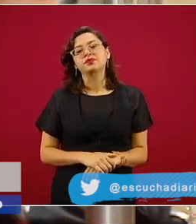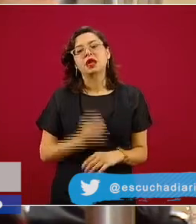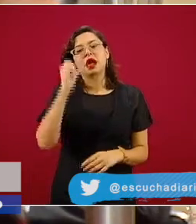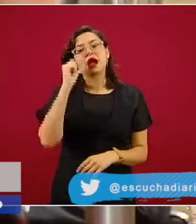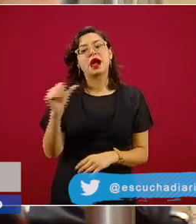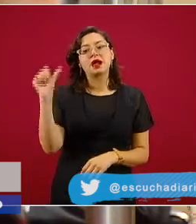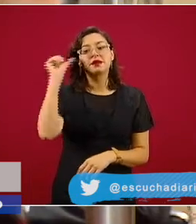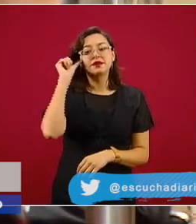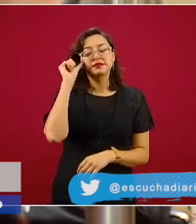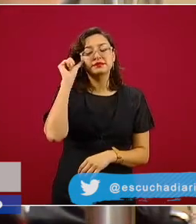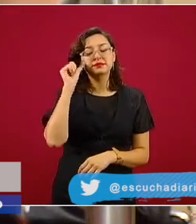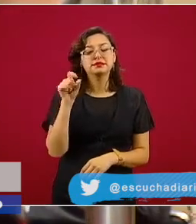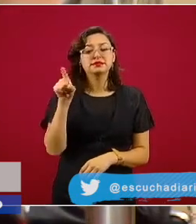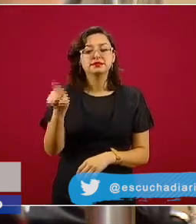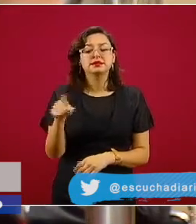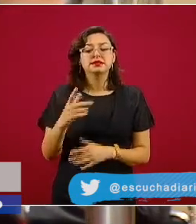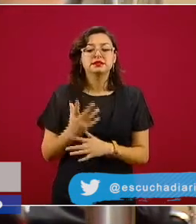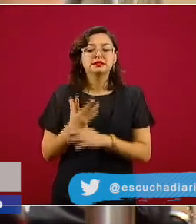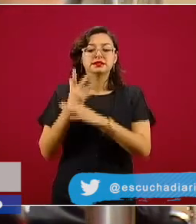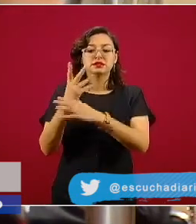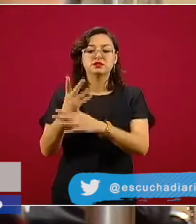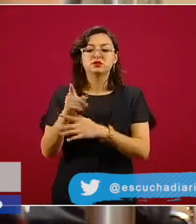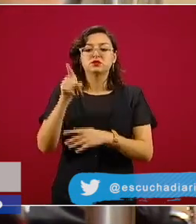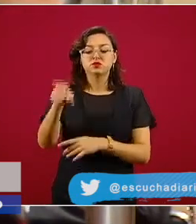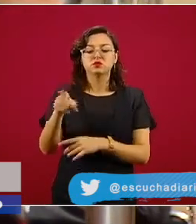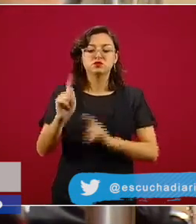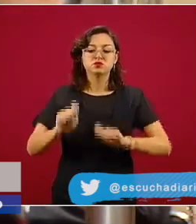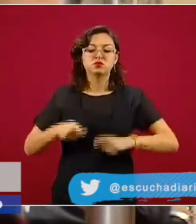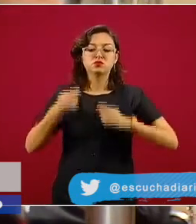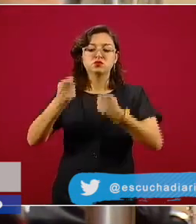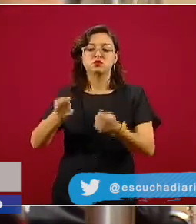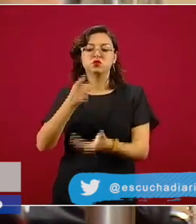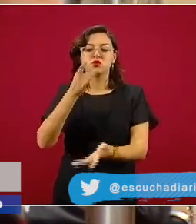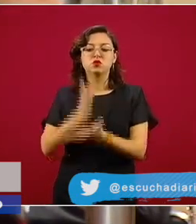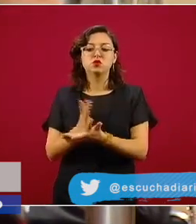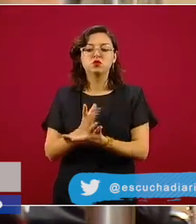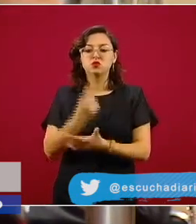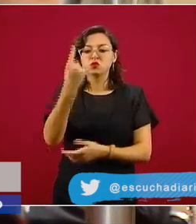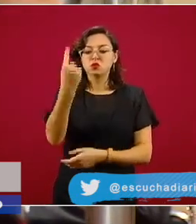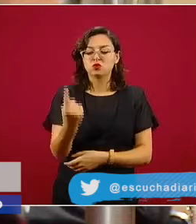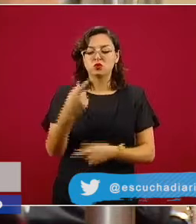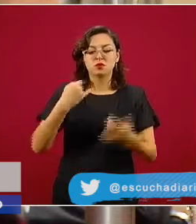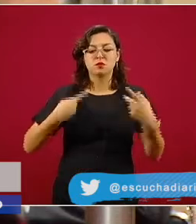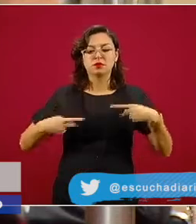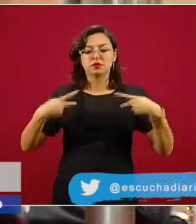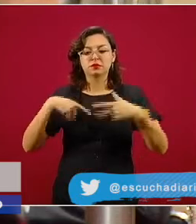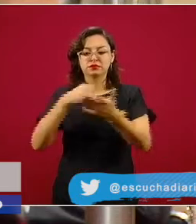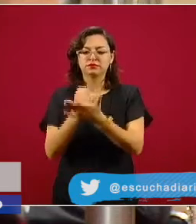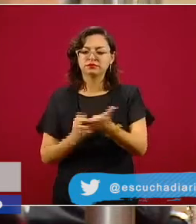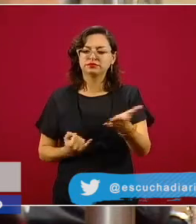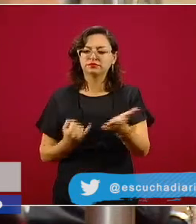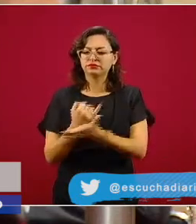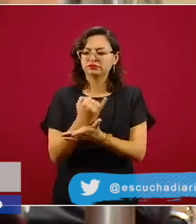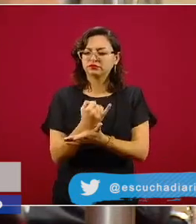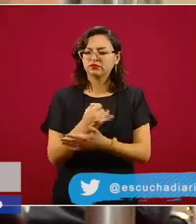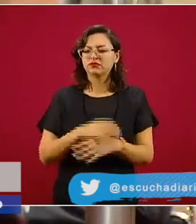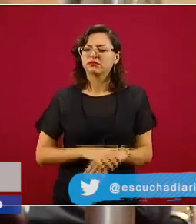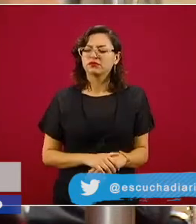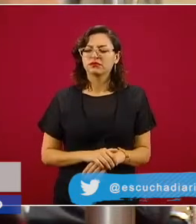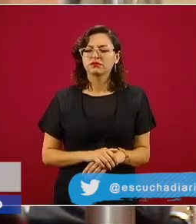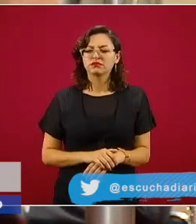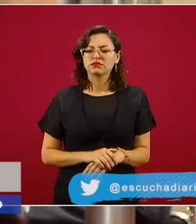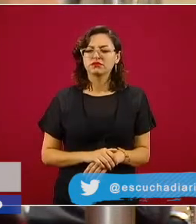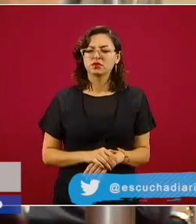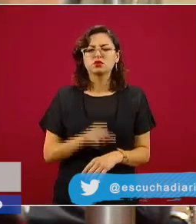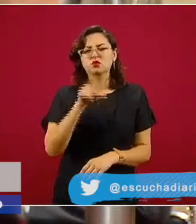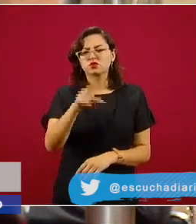se venda a intereses económicos. Resalta que las redes sociales juegan un papel importantísimo en la regulación de los medios convencionales.